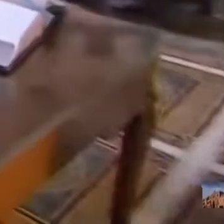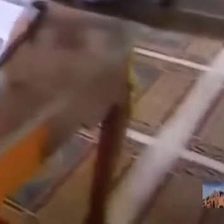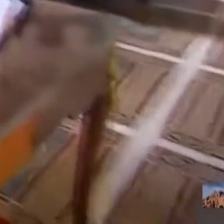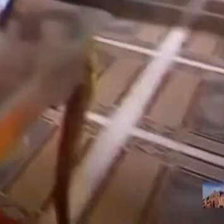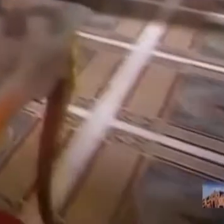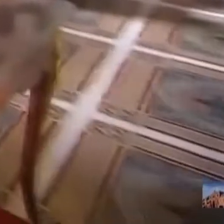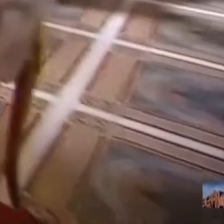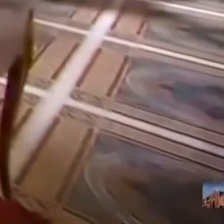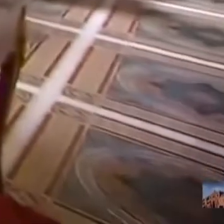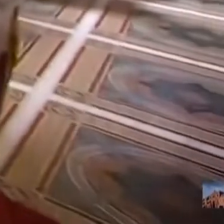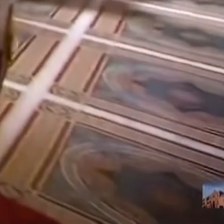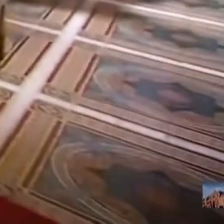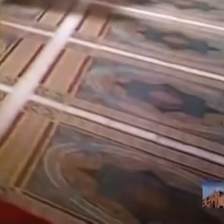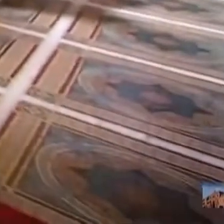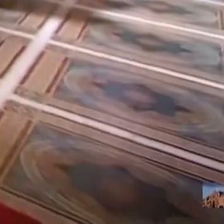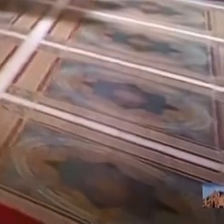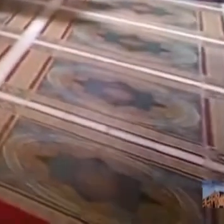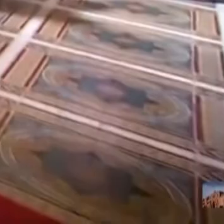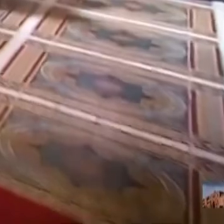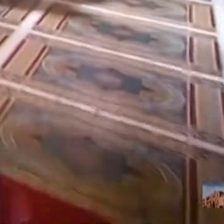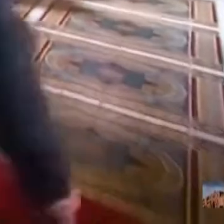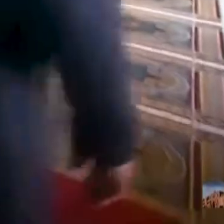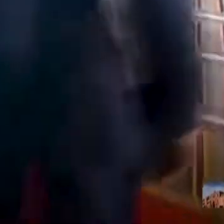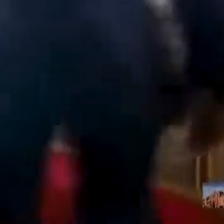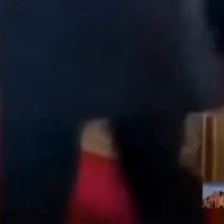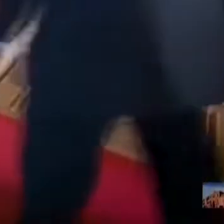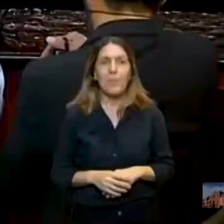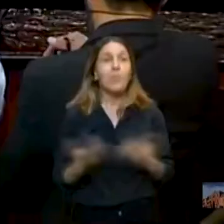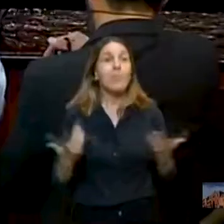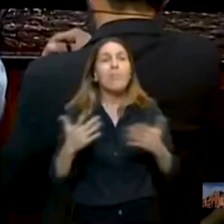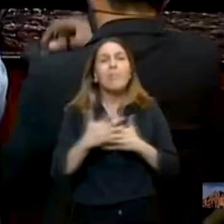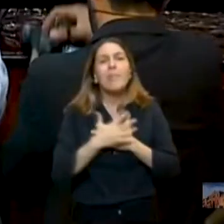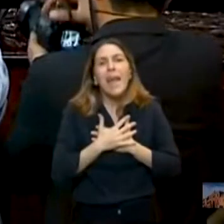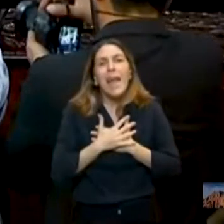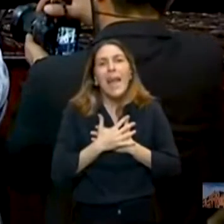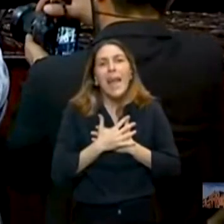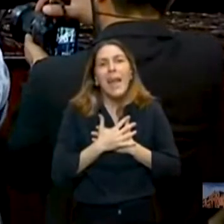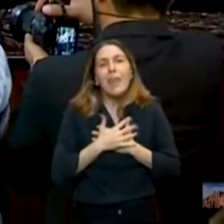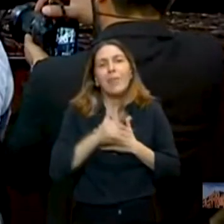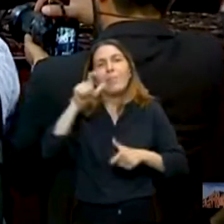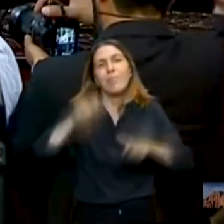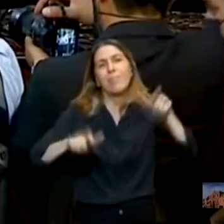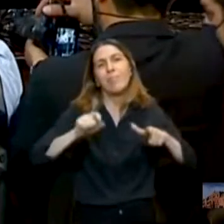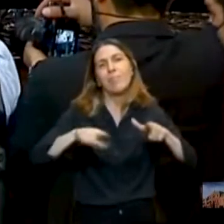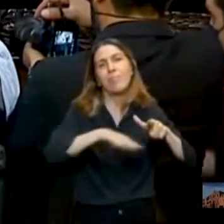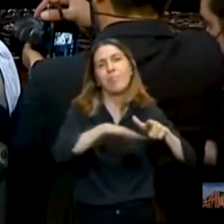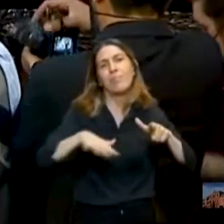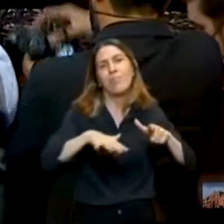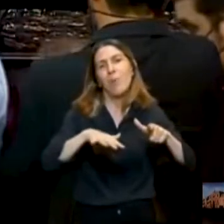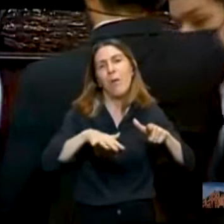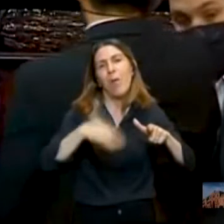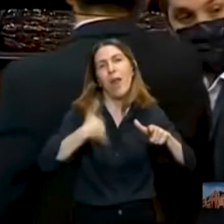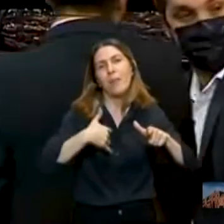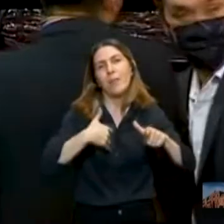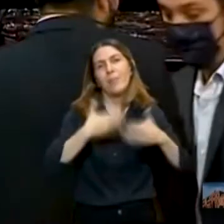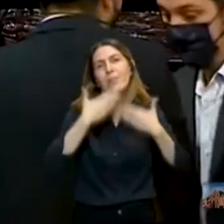asumido el cargo el pasado 4 de julio en sustitución de Martín Guzmán un hombre cercano a Alberto Fernández que renunció cansado